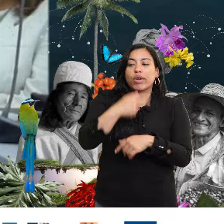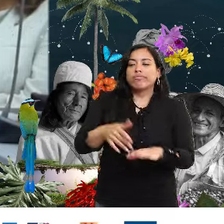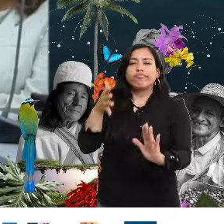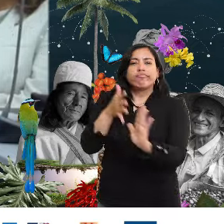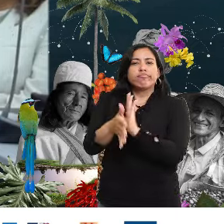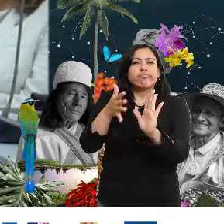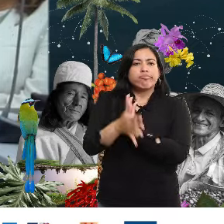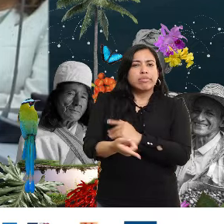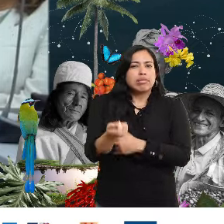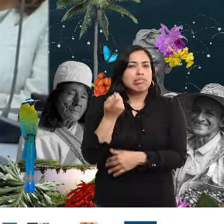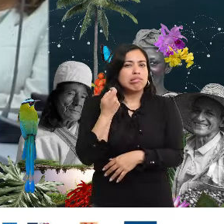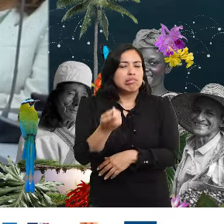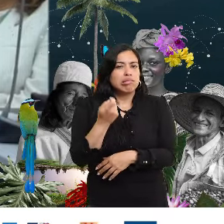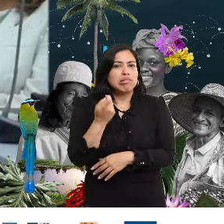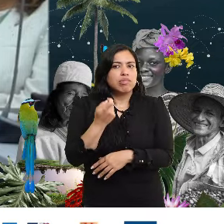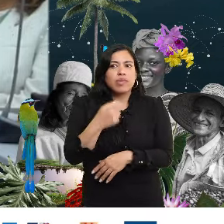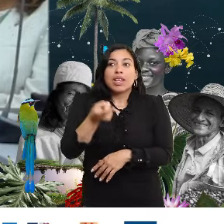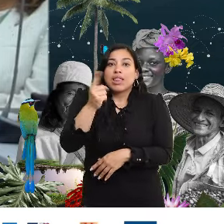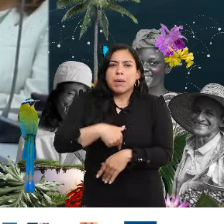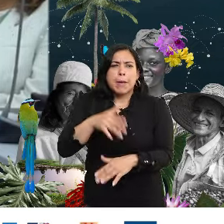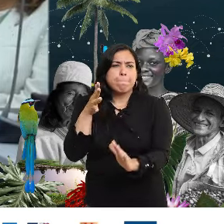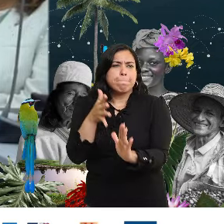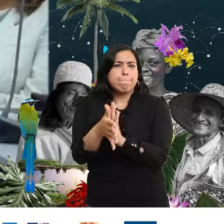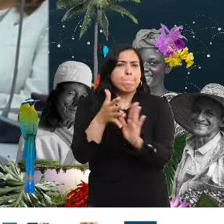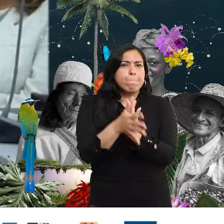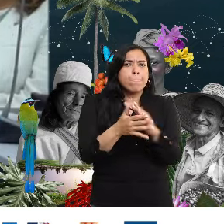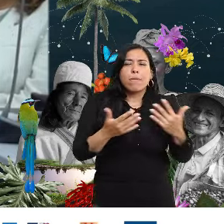muy sustantivas y declaraciones